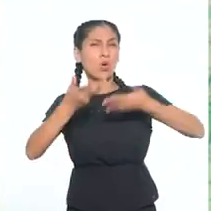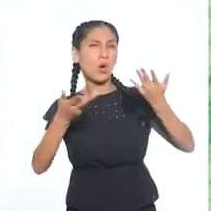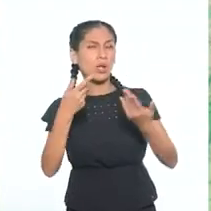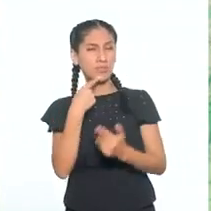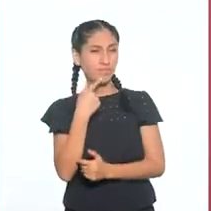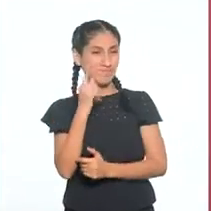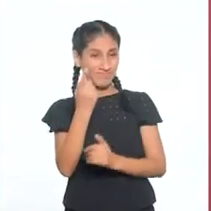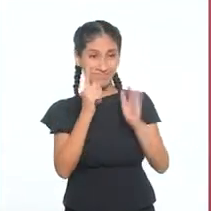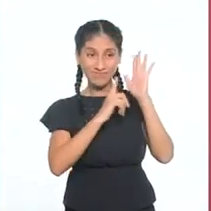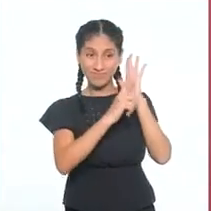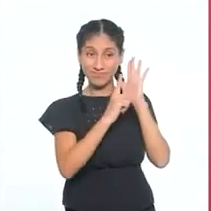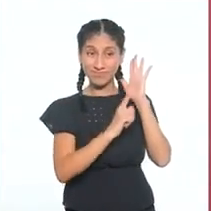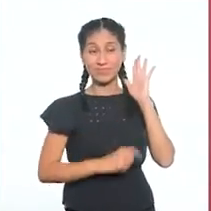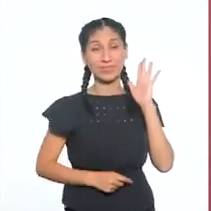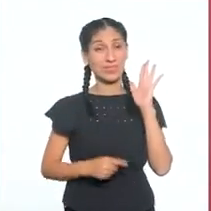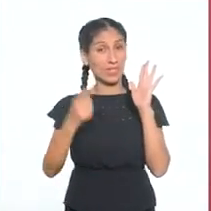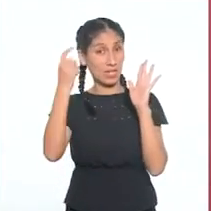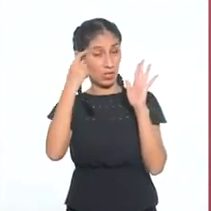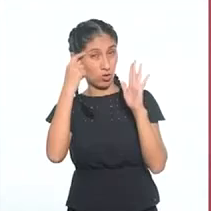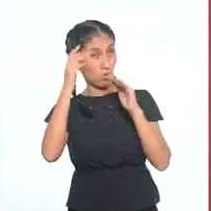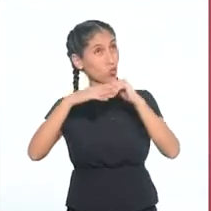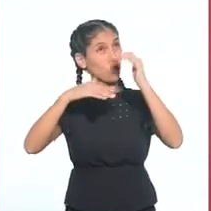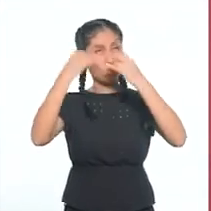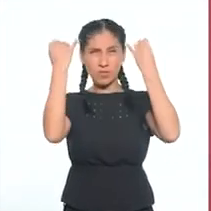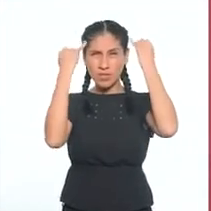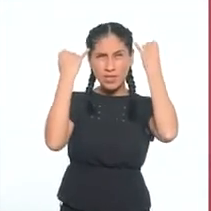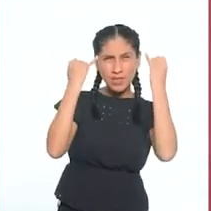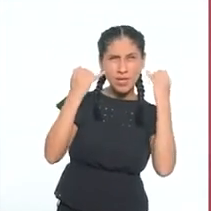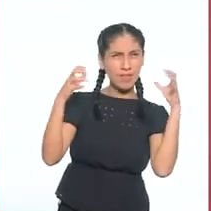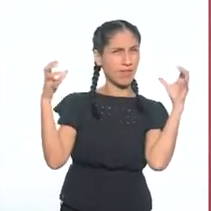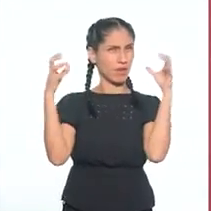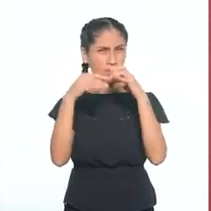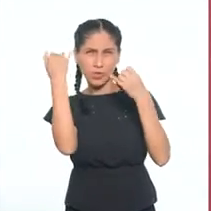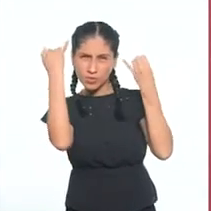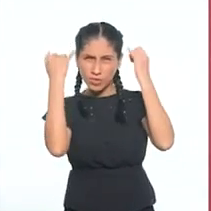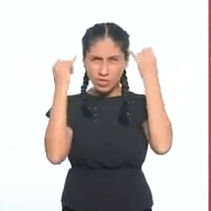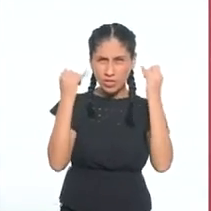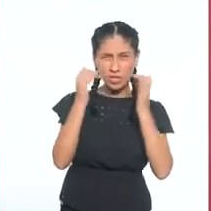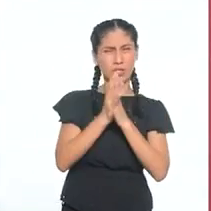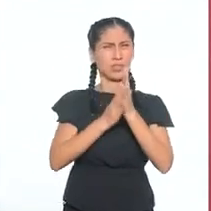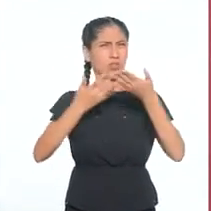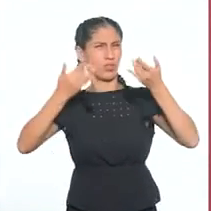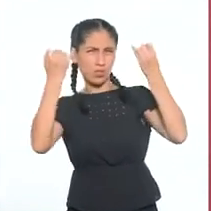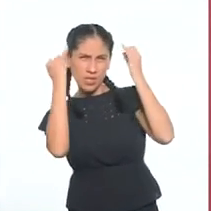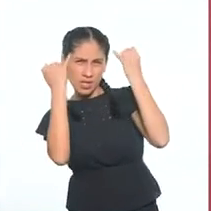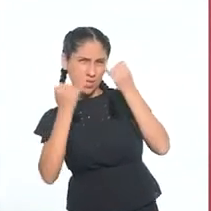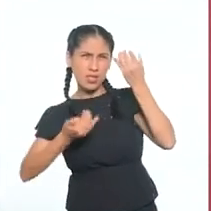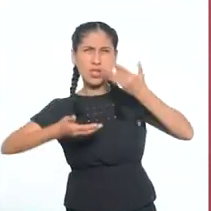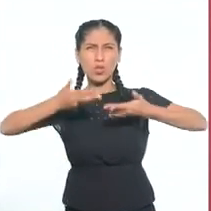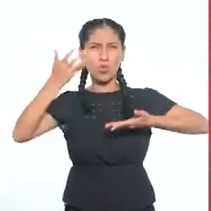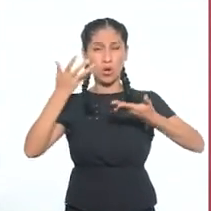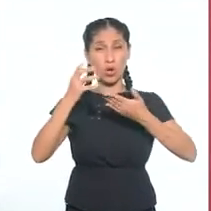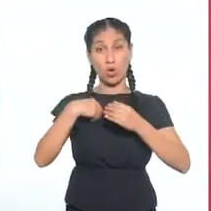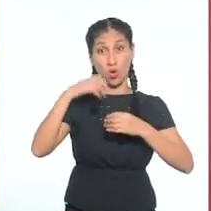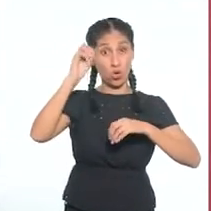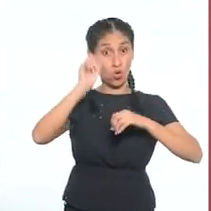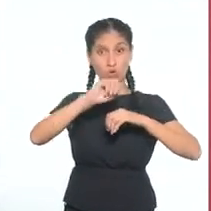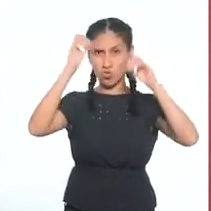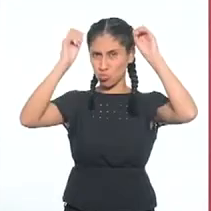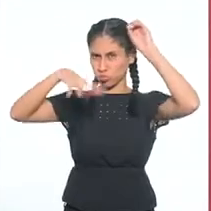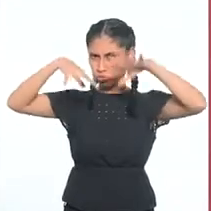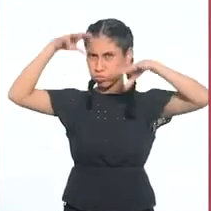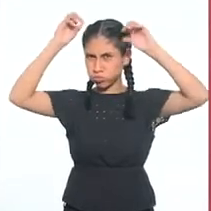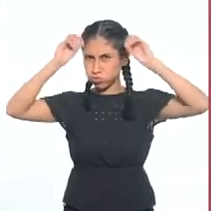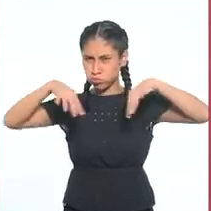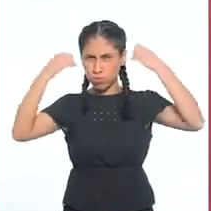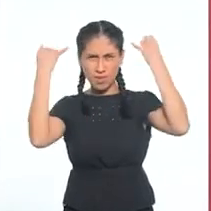estamos hablando de la construcción de ideas agrupación de ideas jerarquización de ideas o lluvia